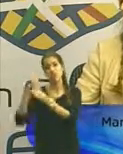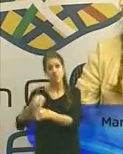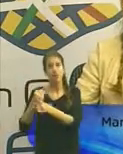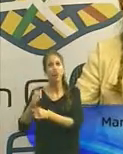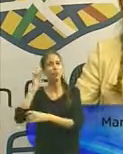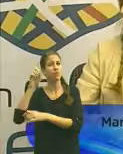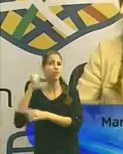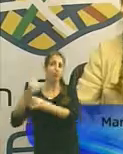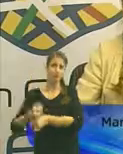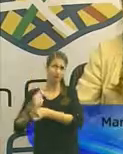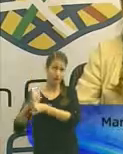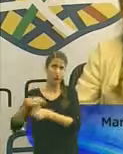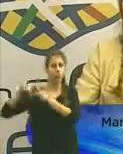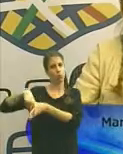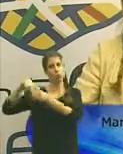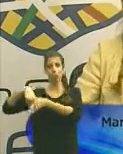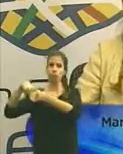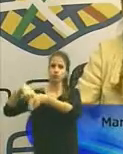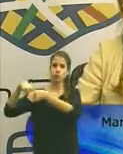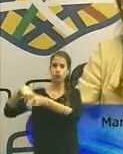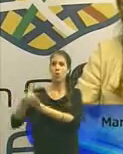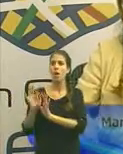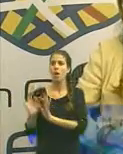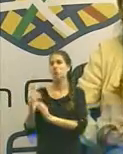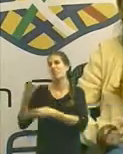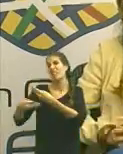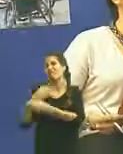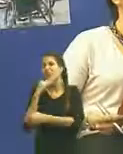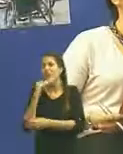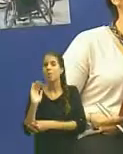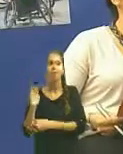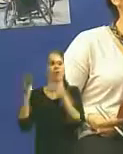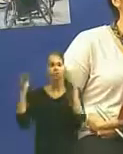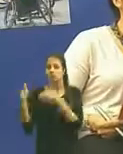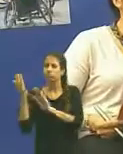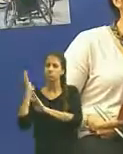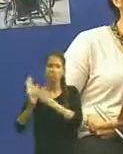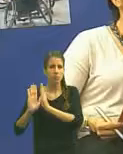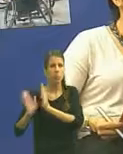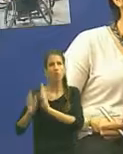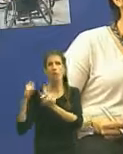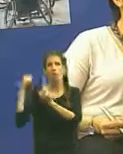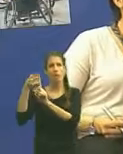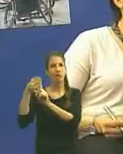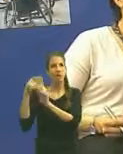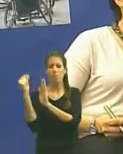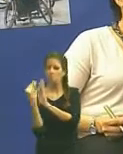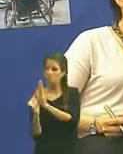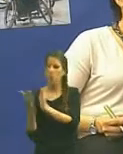profesores de equitación que hacen, pero no en concreto, no es tratar, no es intervención con